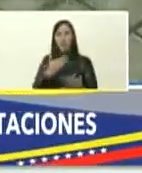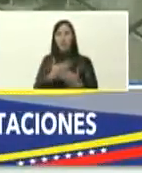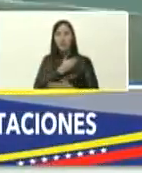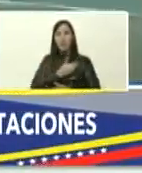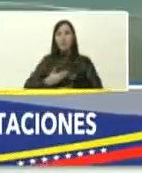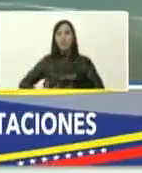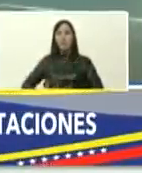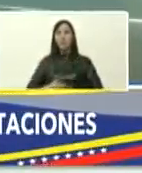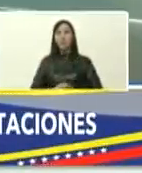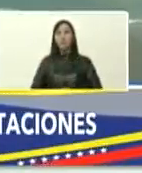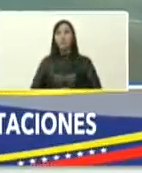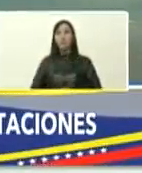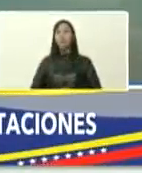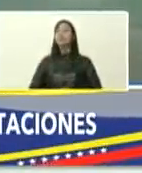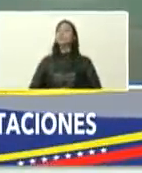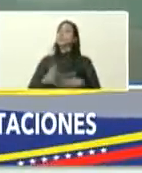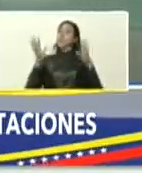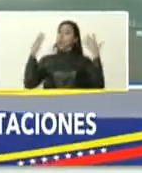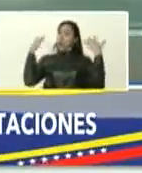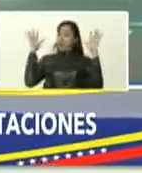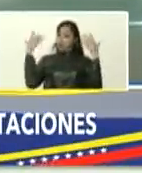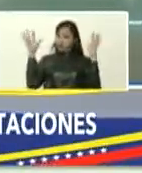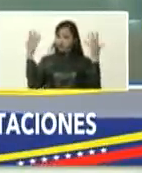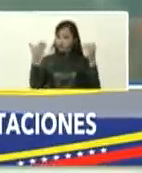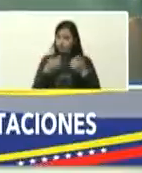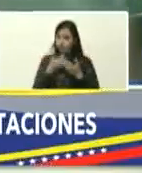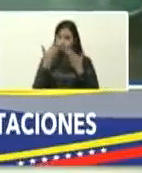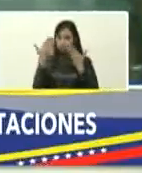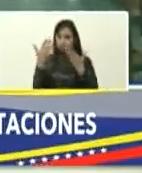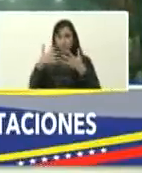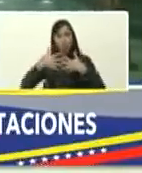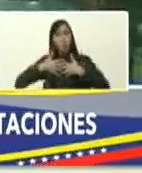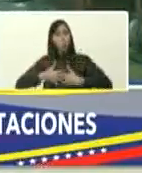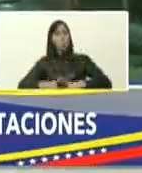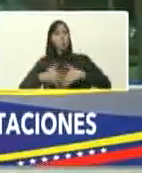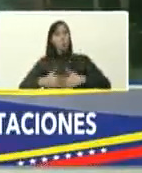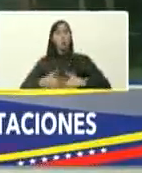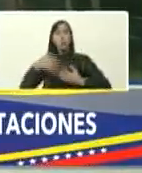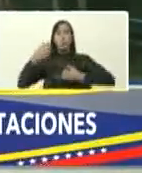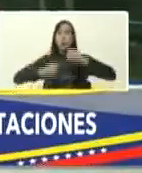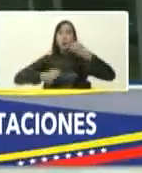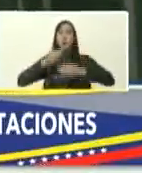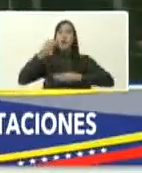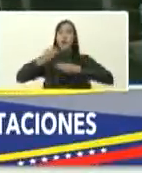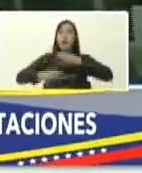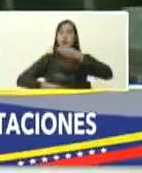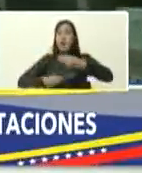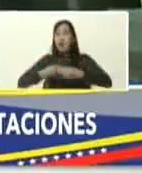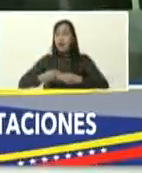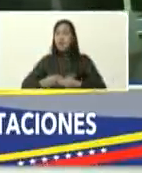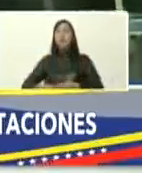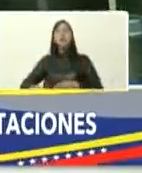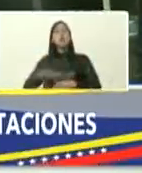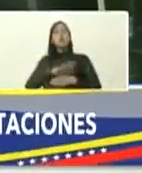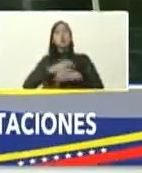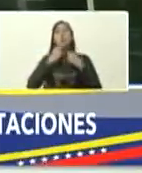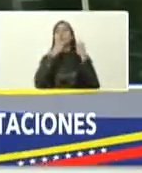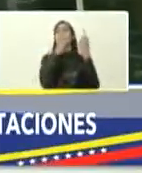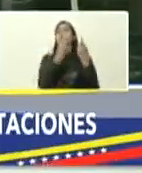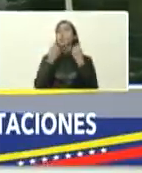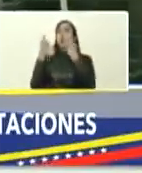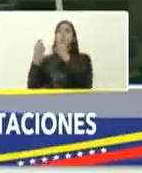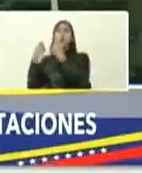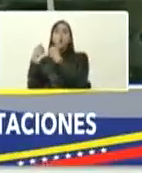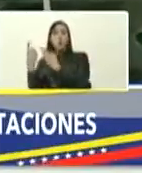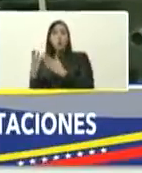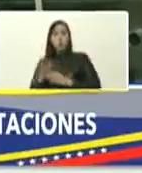Bueno, un aplauso desde aquí a esta empresa de lácteos y su capacidad exportadora.